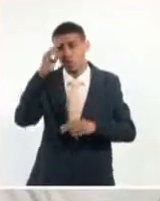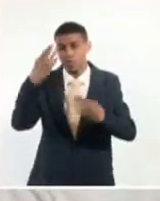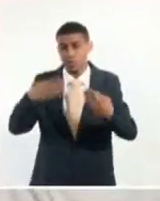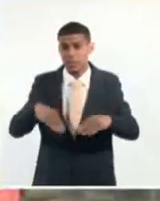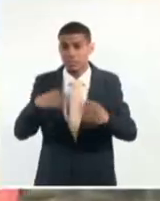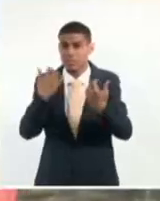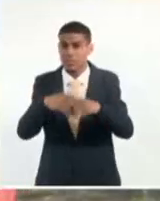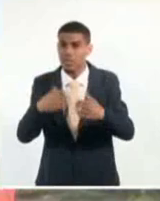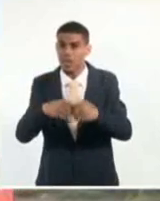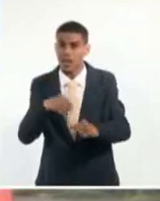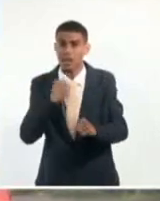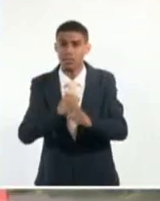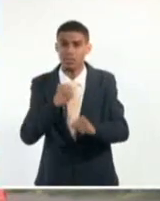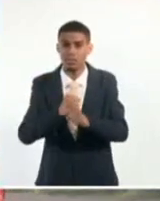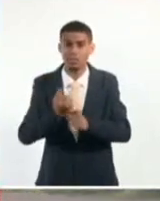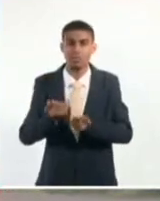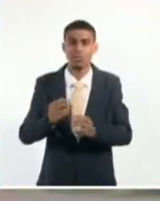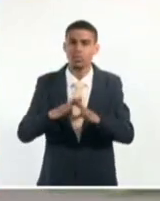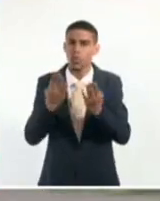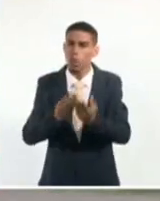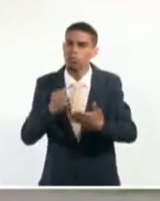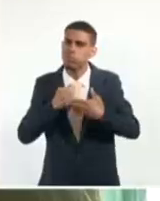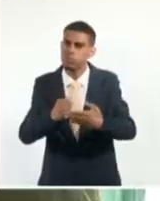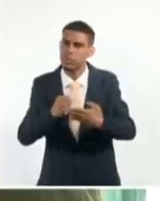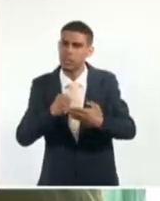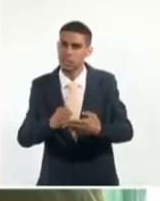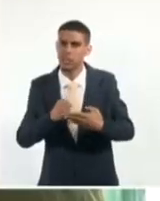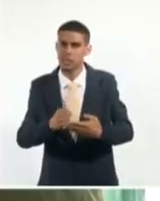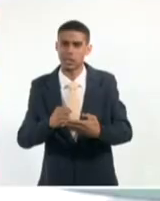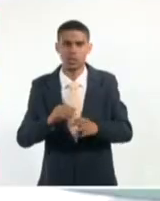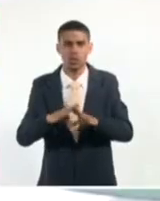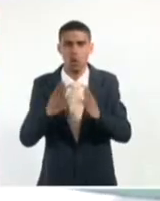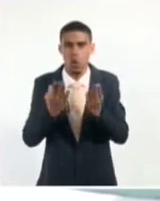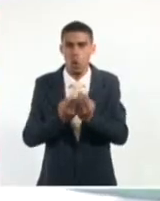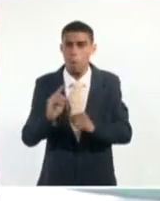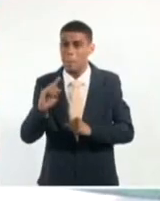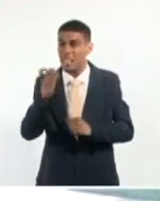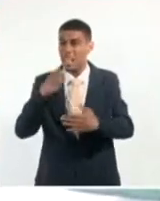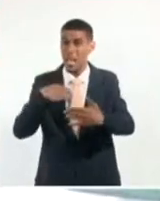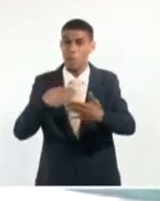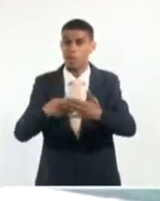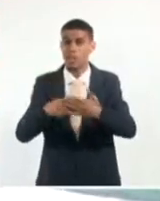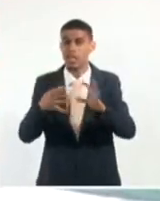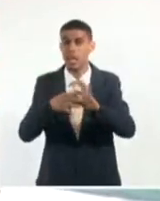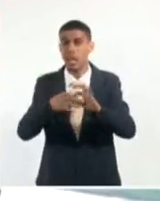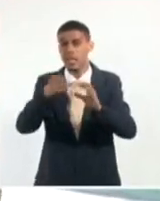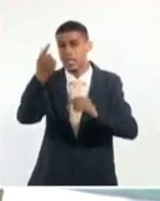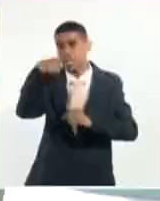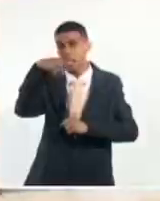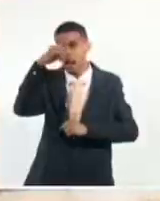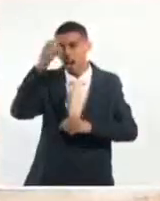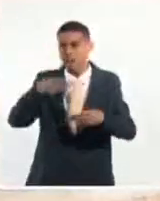y traslado de oxígeno medicinal tras la avería de la principal planta productora del gas en el país y las